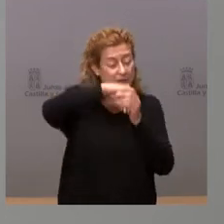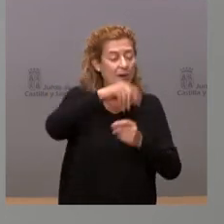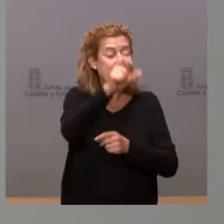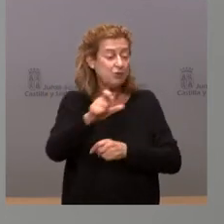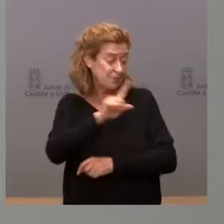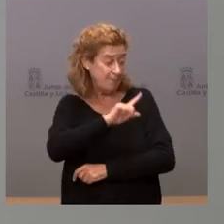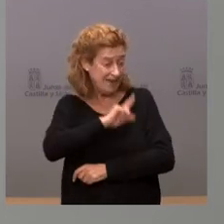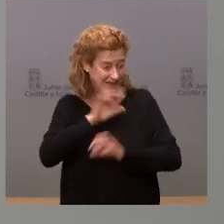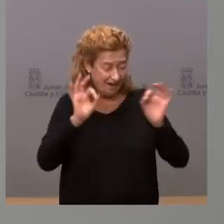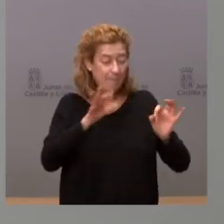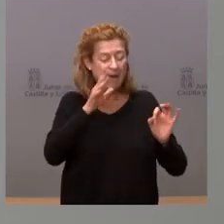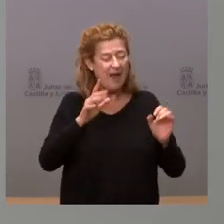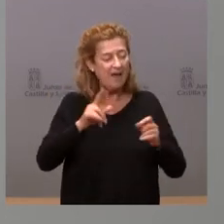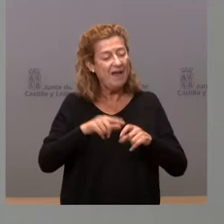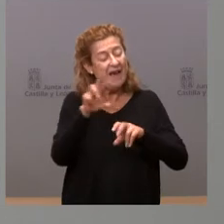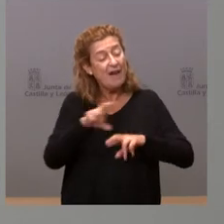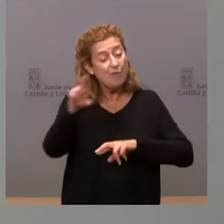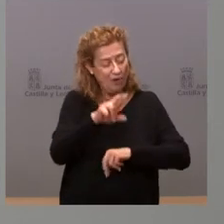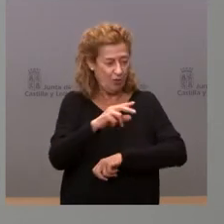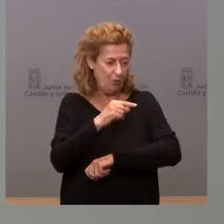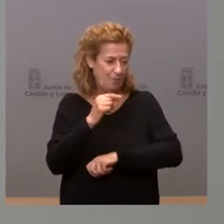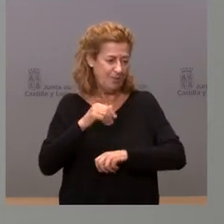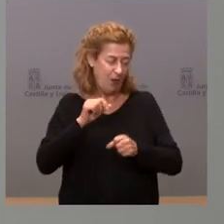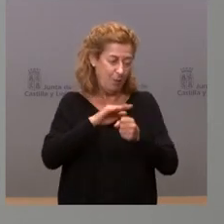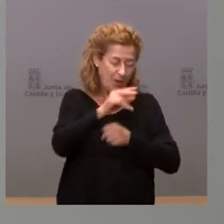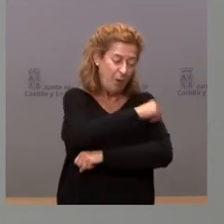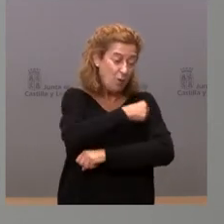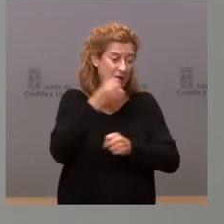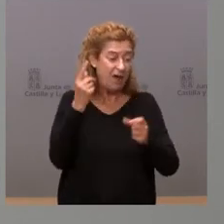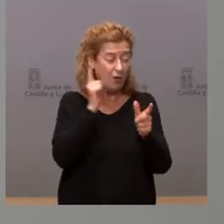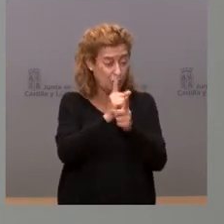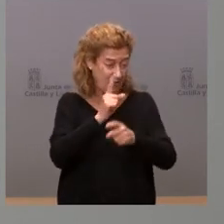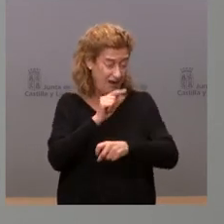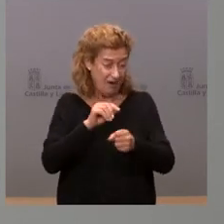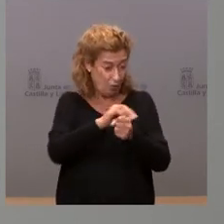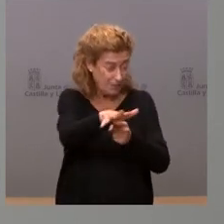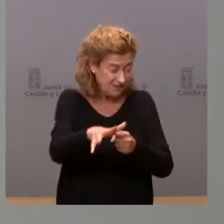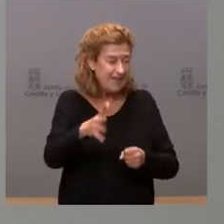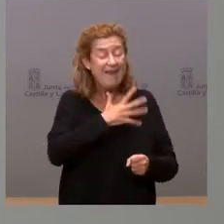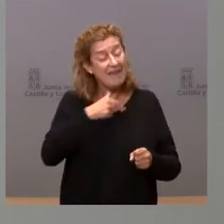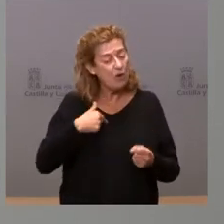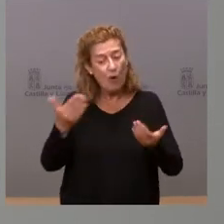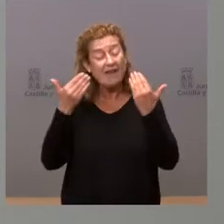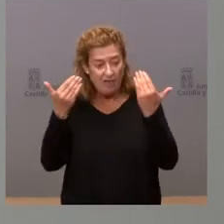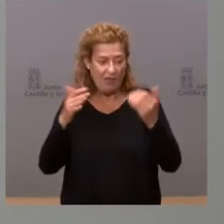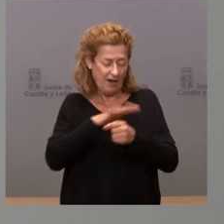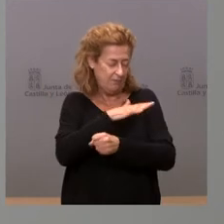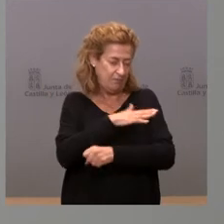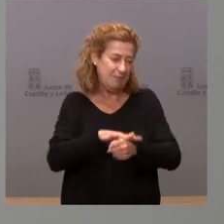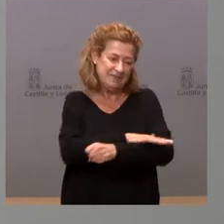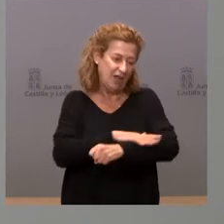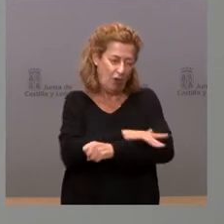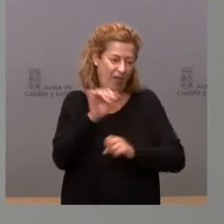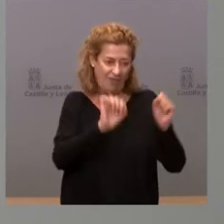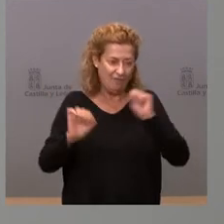para reforzar la vacunación frente a la cob y quiero agradecer especialmente por supuesto al ministerio de defensa